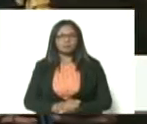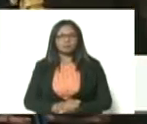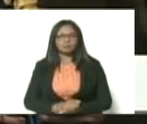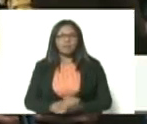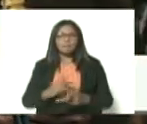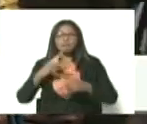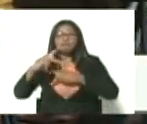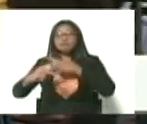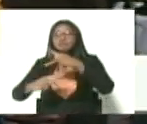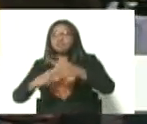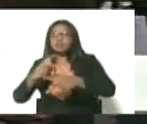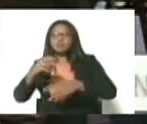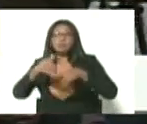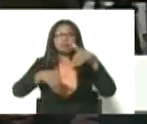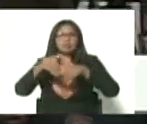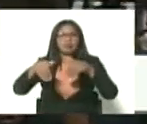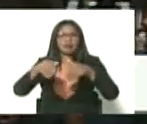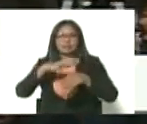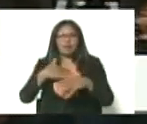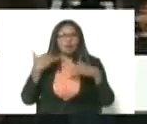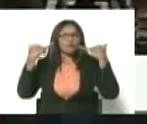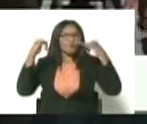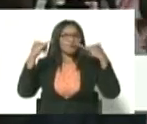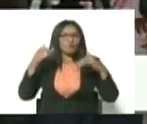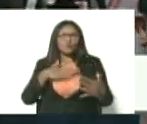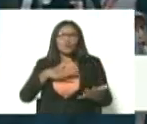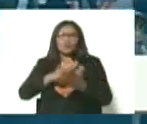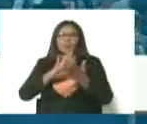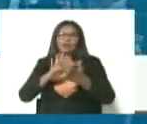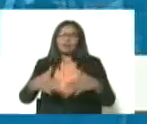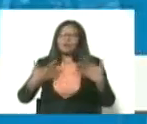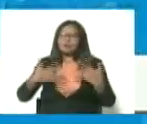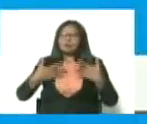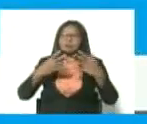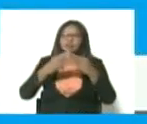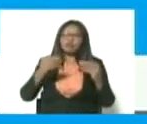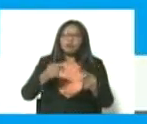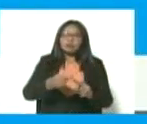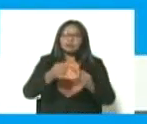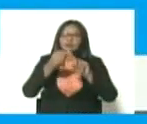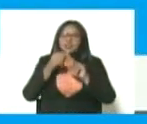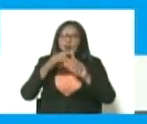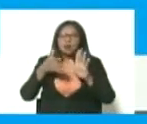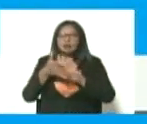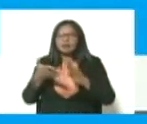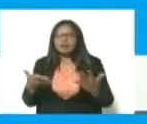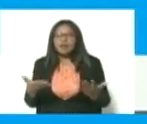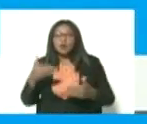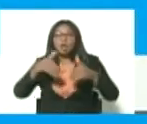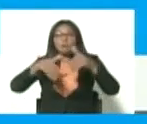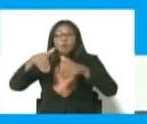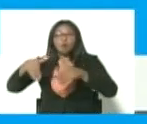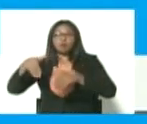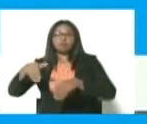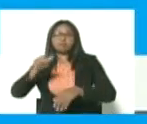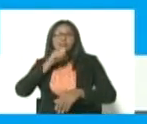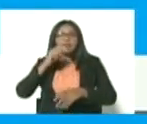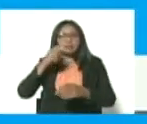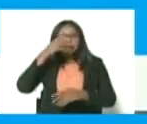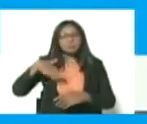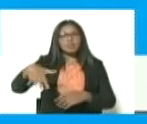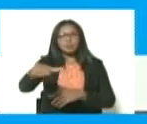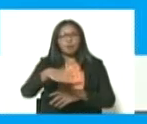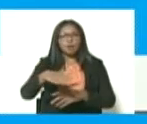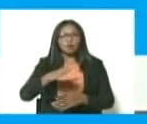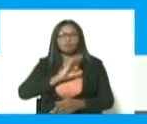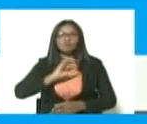proceso electoral que sea una fiesta donde se elijan con el voto del pueblo, con la soberanía